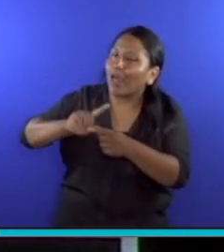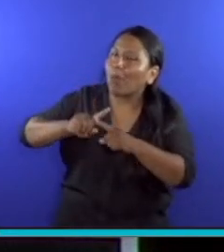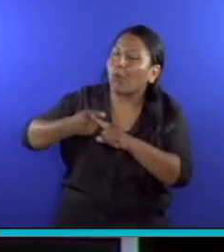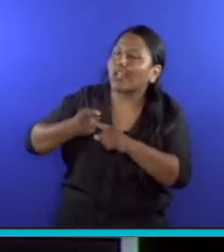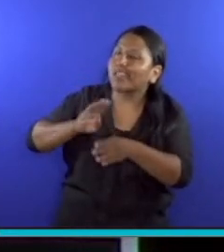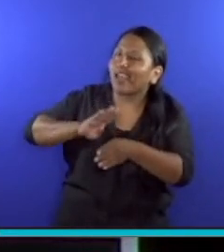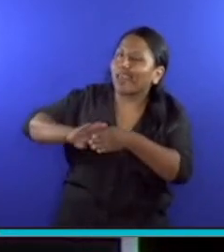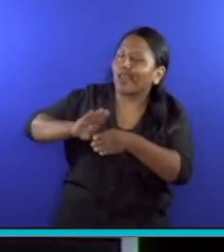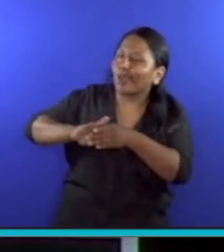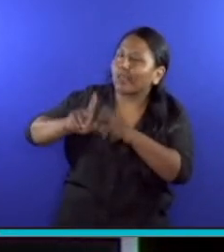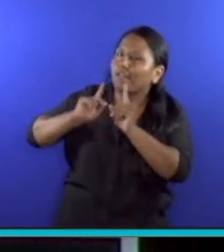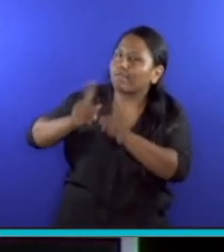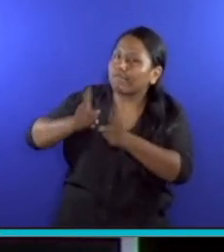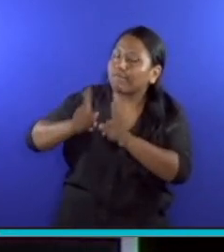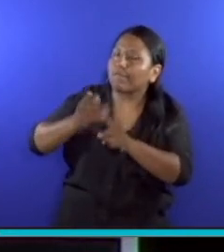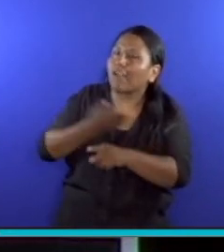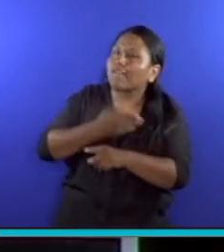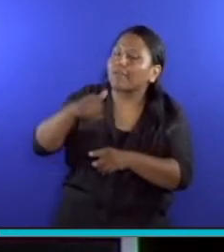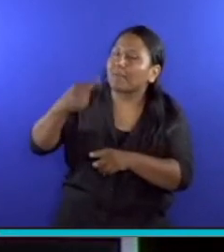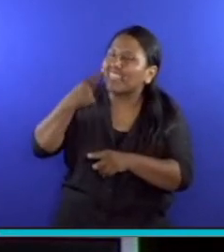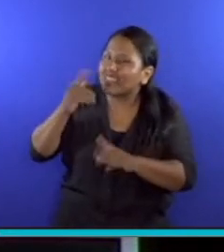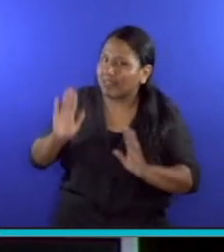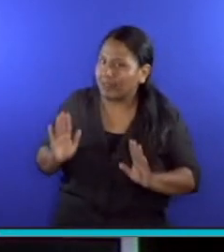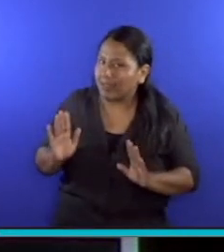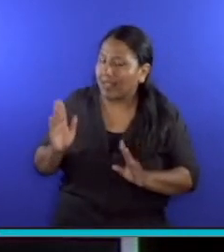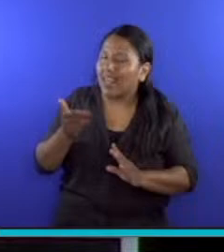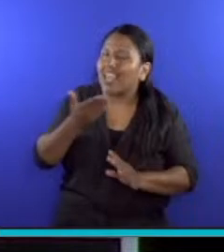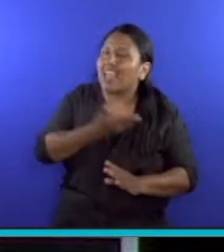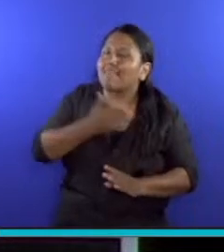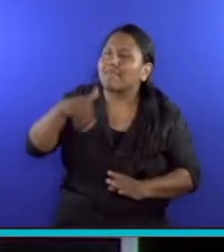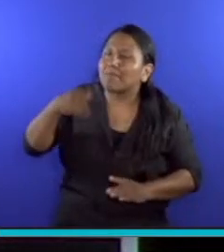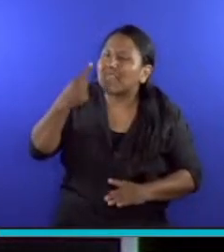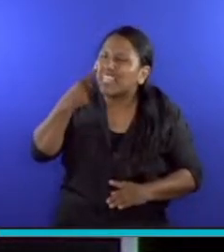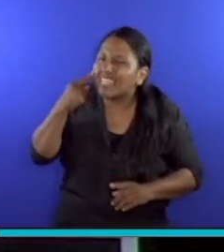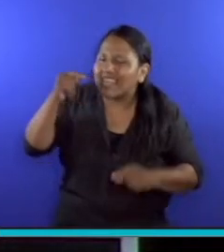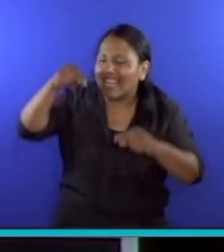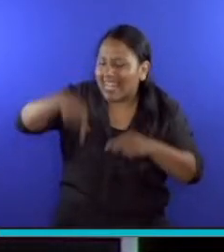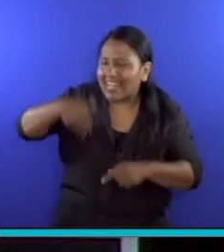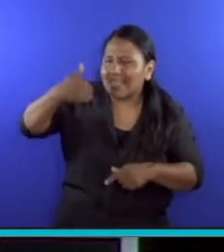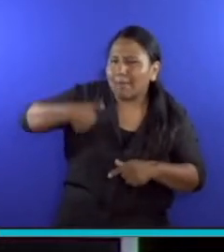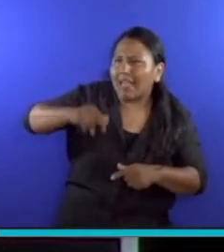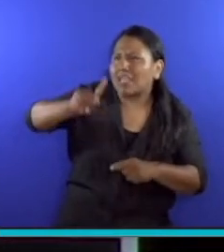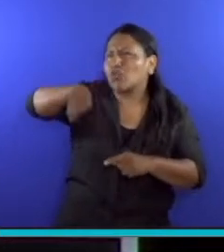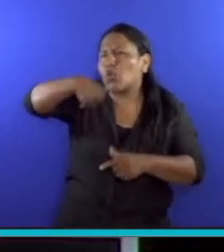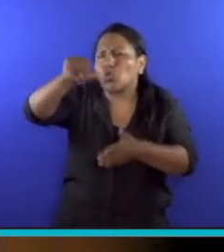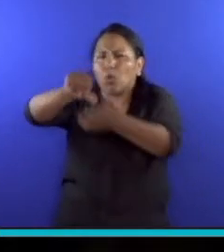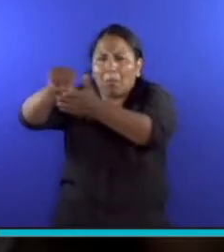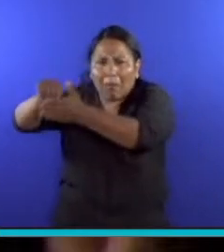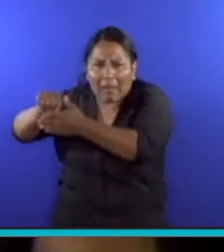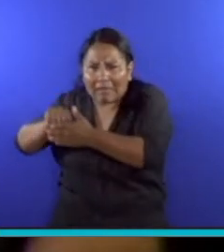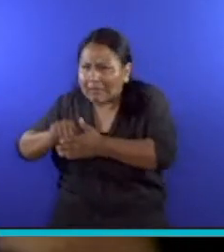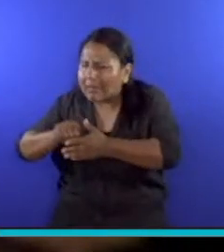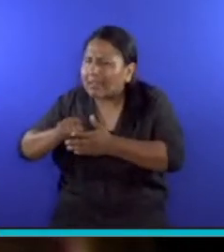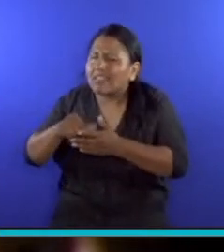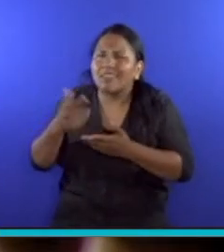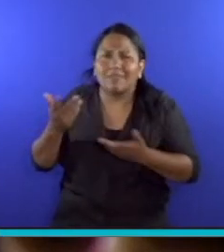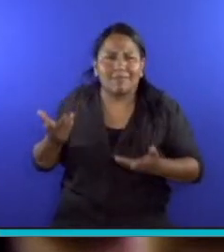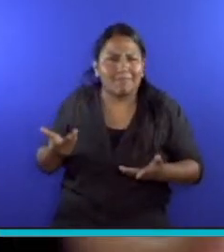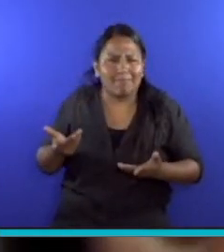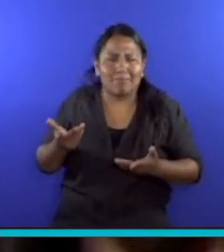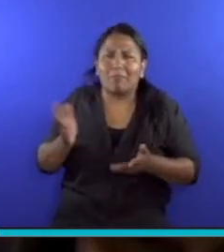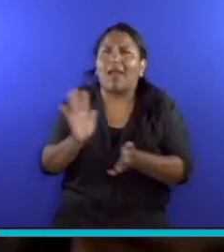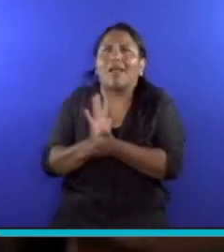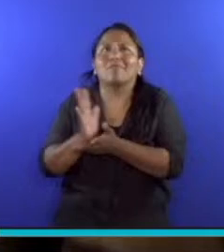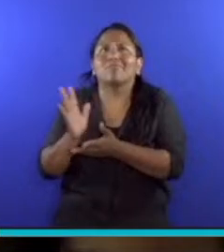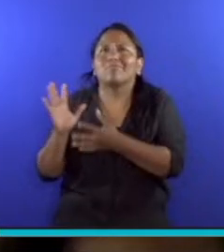el FMI. Jamás el FMI, ni en este país ni en ningún otro, llegó para solucionar